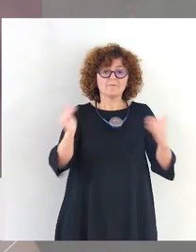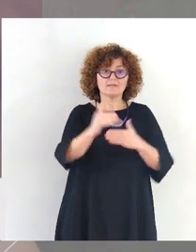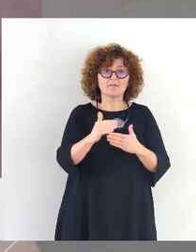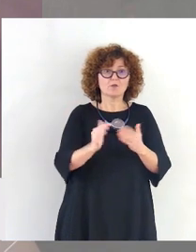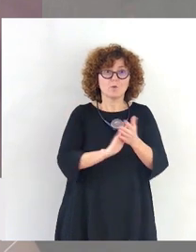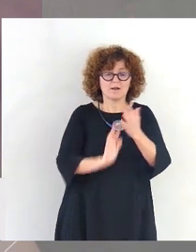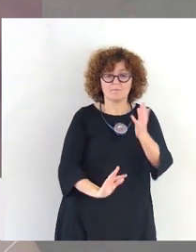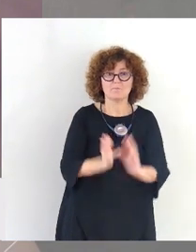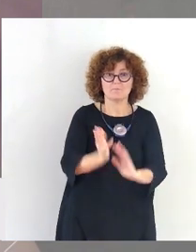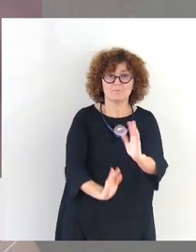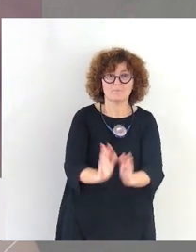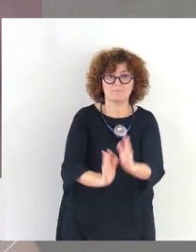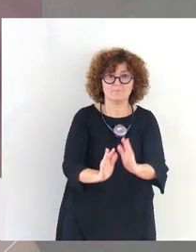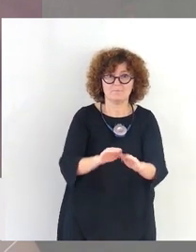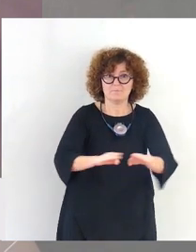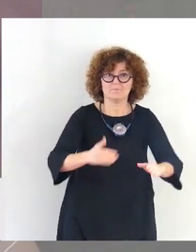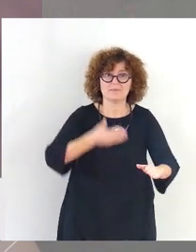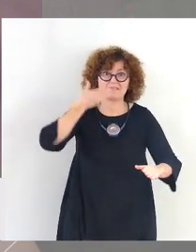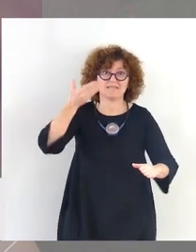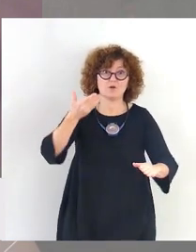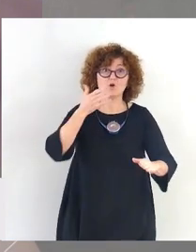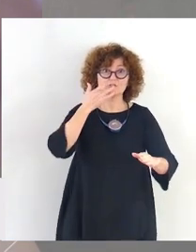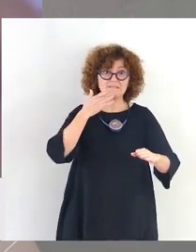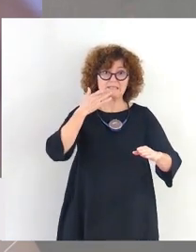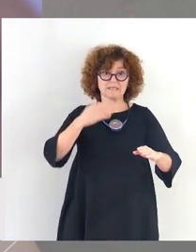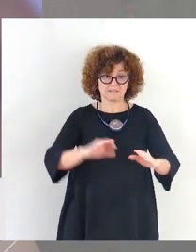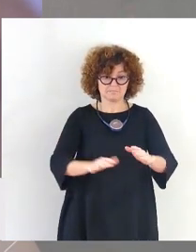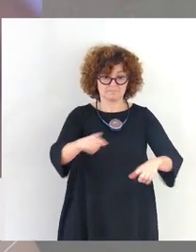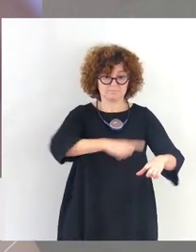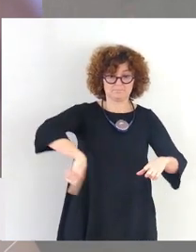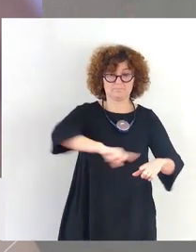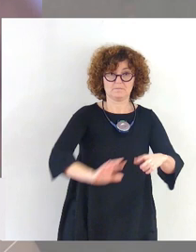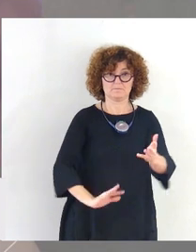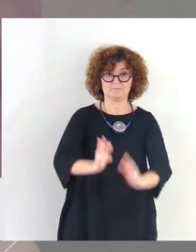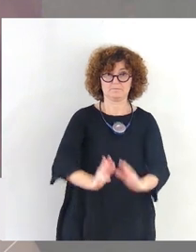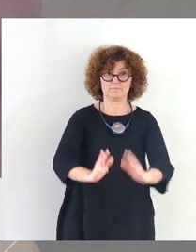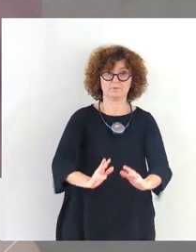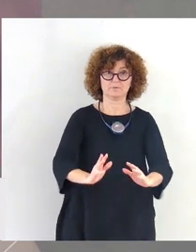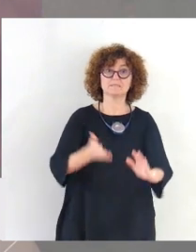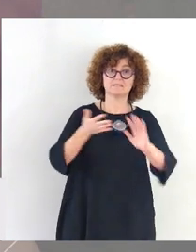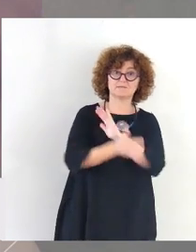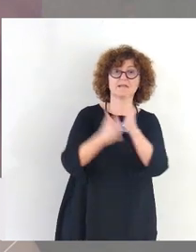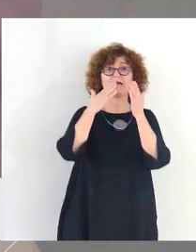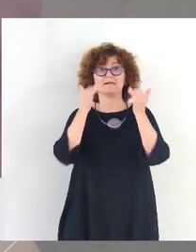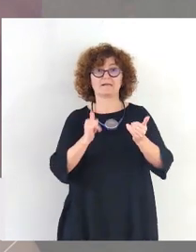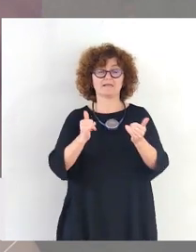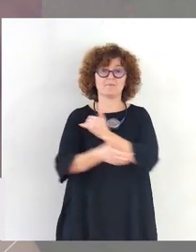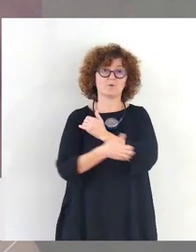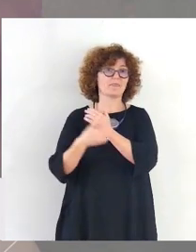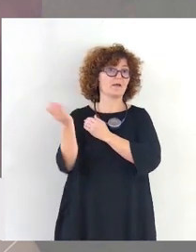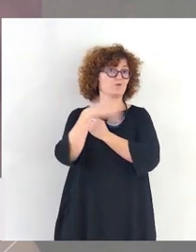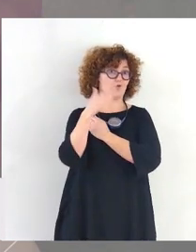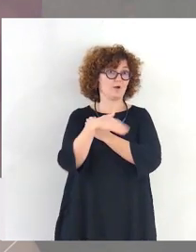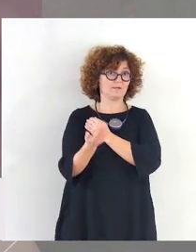manera que eso en ese momento si tenías el ya estabas fuera de la pobreza energética eh Ahora ya es complicado porque